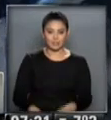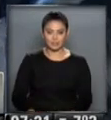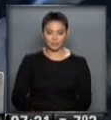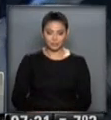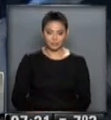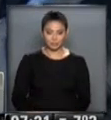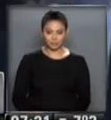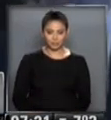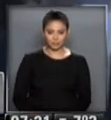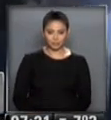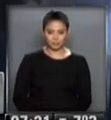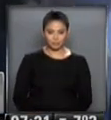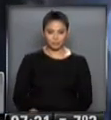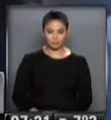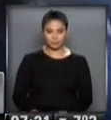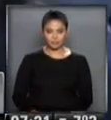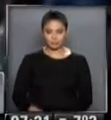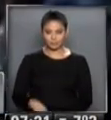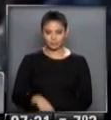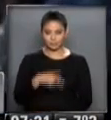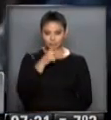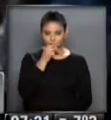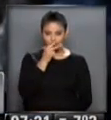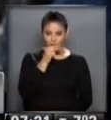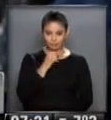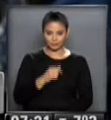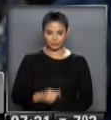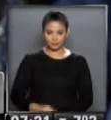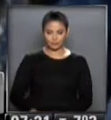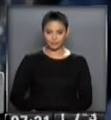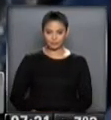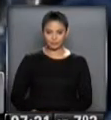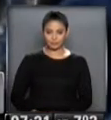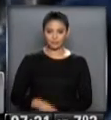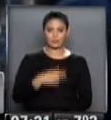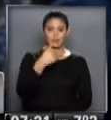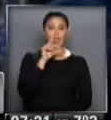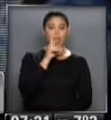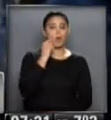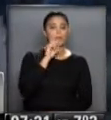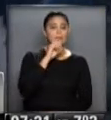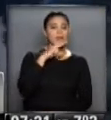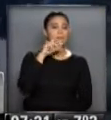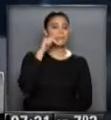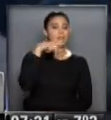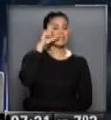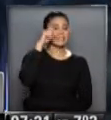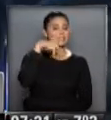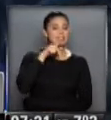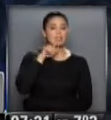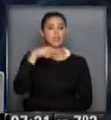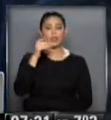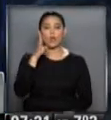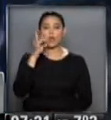Bruno Louis Ernest Albert Boileau. Oui. Vincent Otan y Bruno Boileau ya son marido